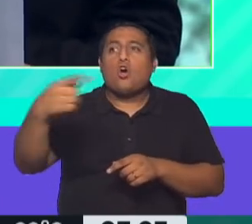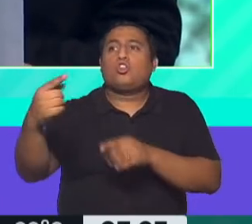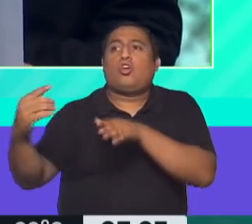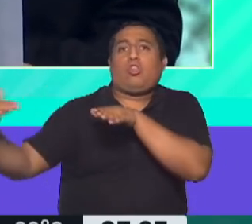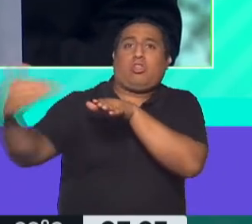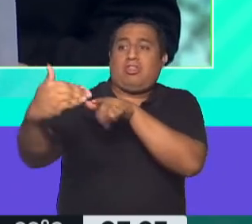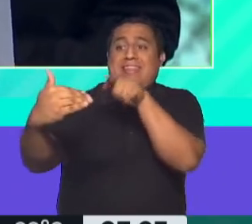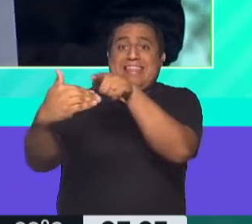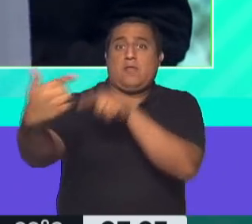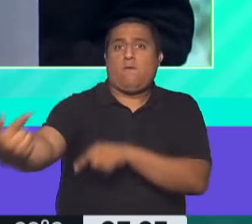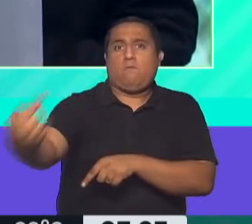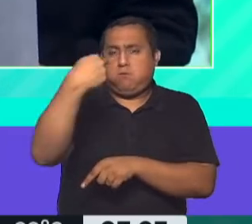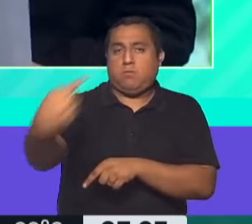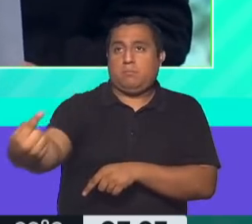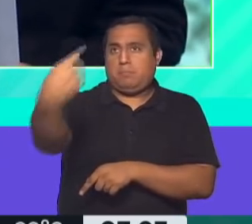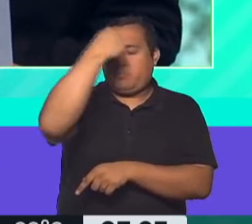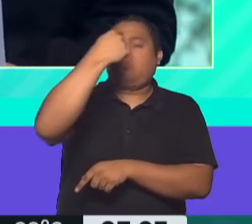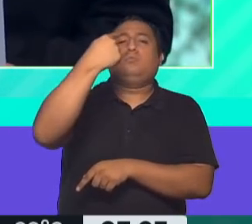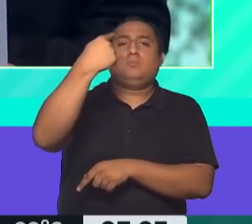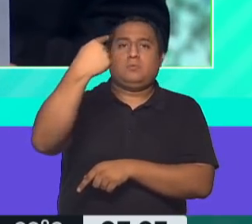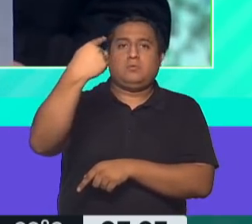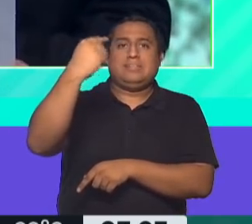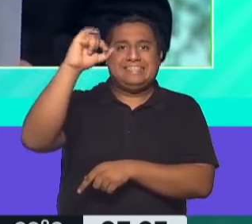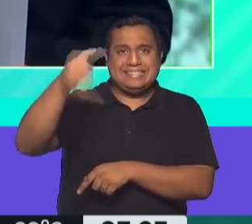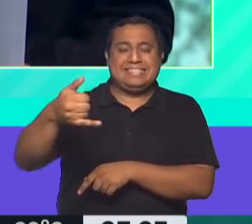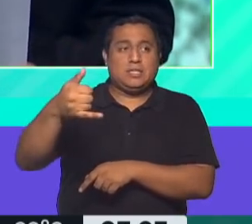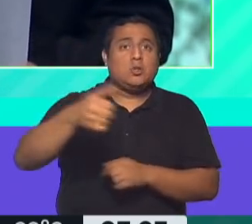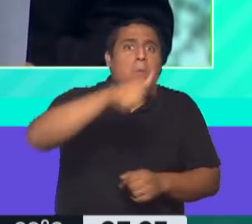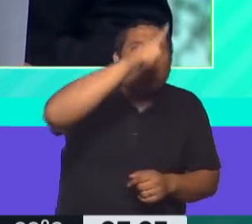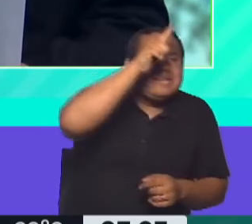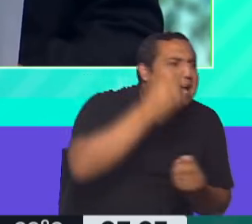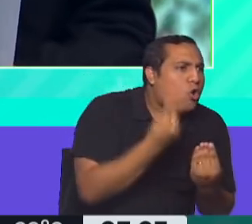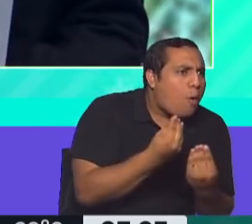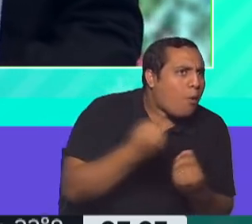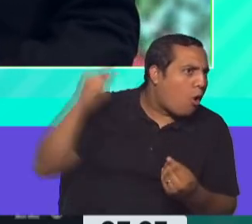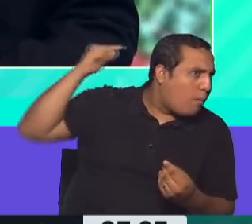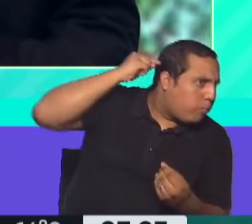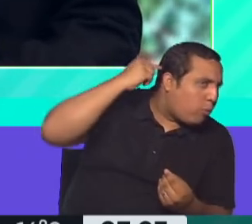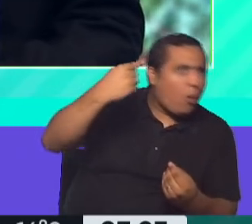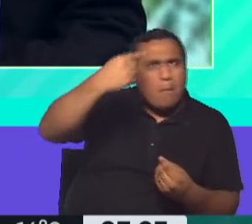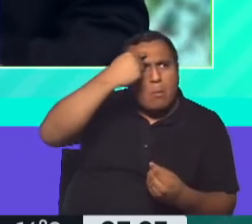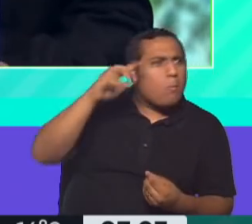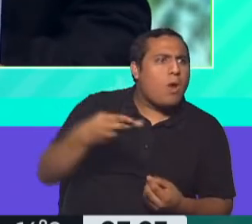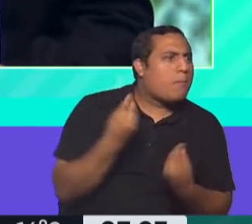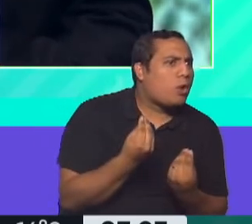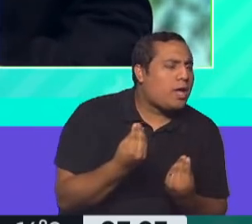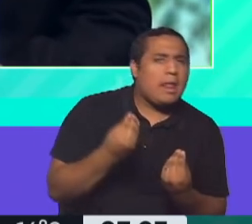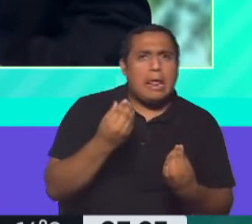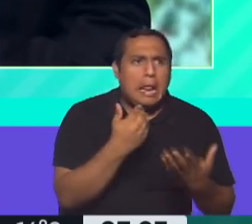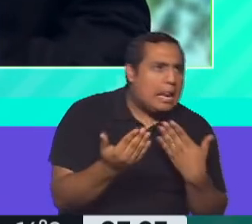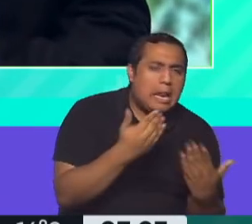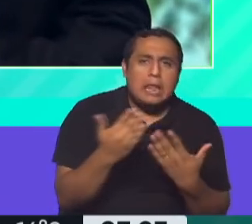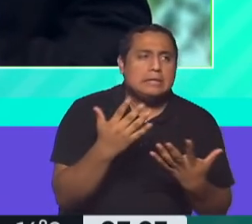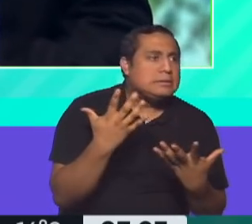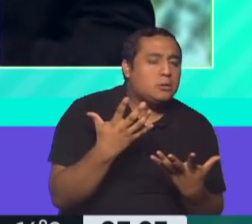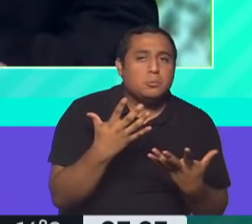le impactó en la cabeza. Era tal el grado de confusión que los mismos que estaban planificando el encubrimiento no sabían qué es lo